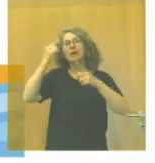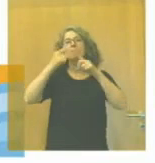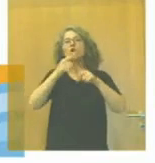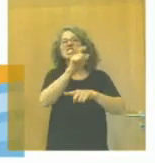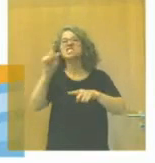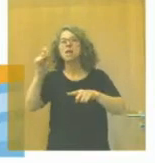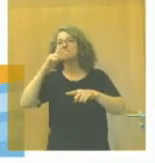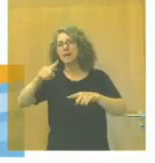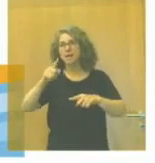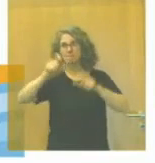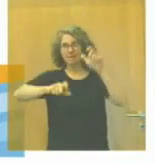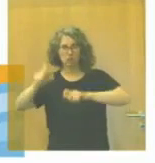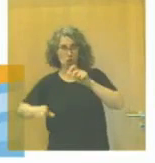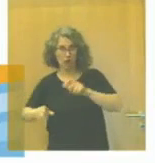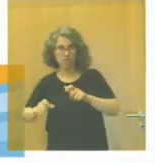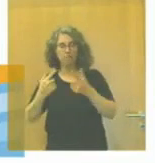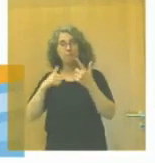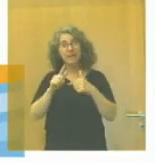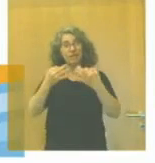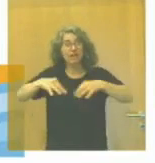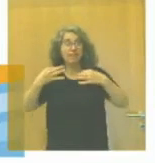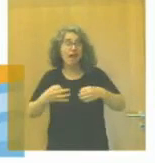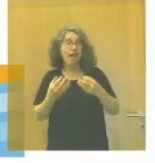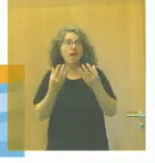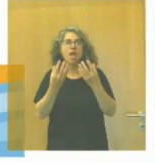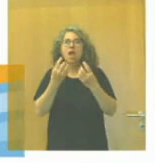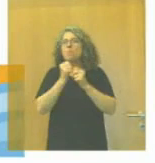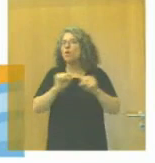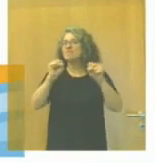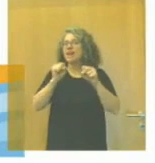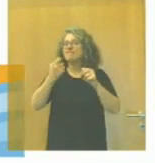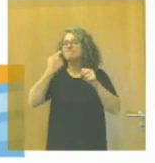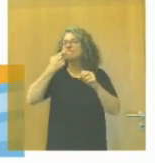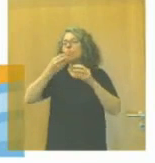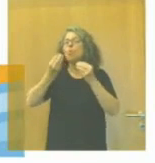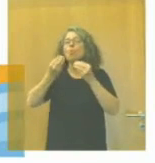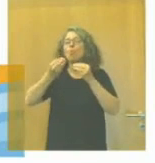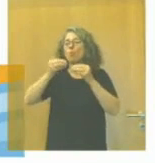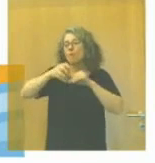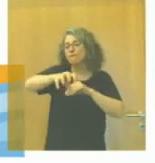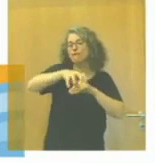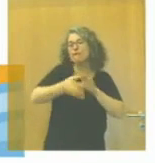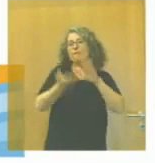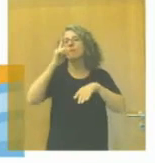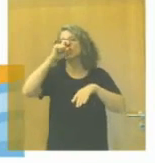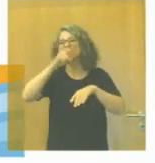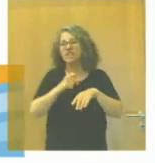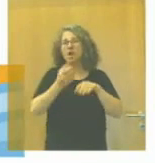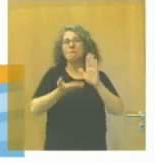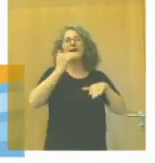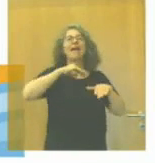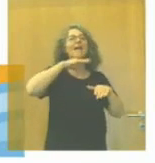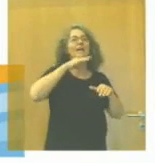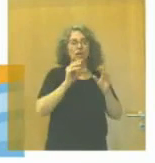Sin embargo, una distribución inadecuada de pronto, más en Montevideo, algunos en Canelones y muy pocos